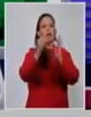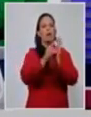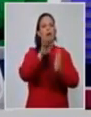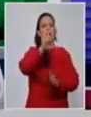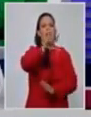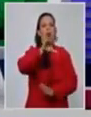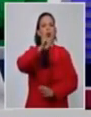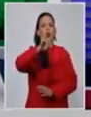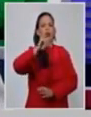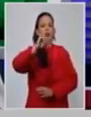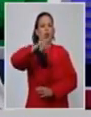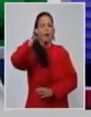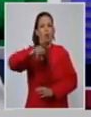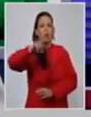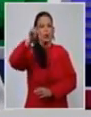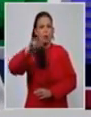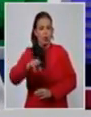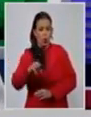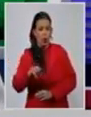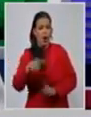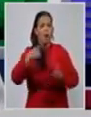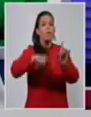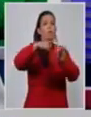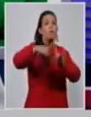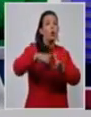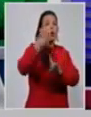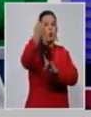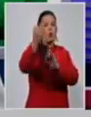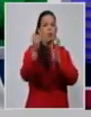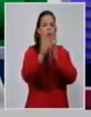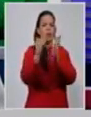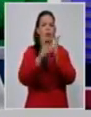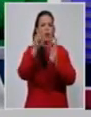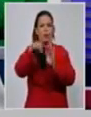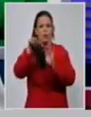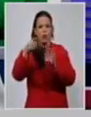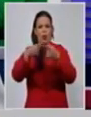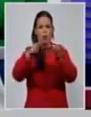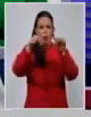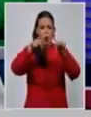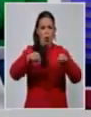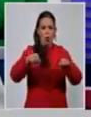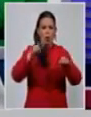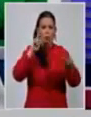63.596 casos por millón de habitantes. Pues hoy amaneció con